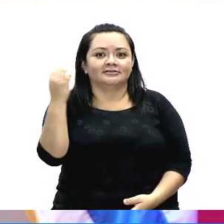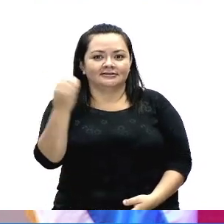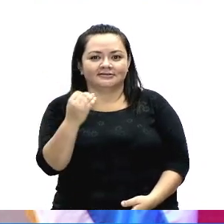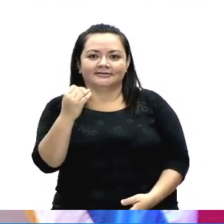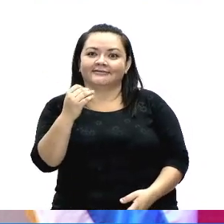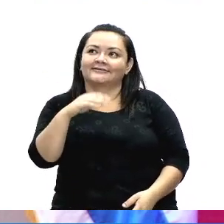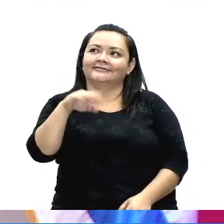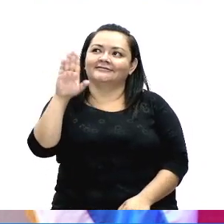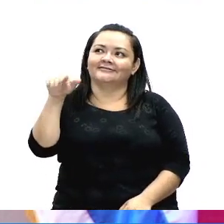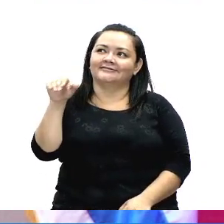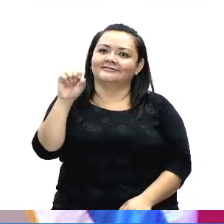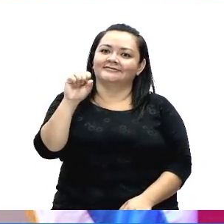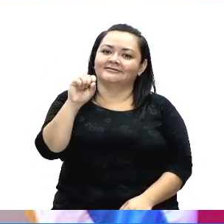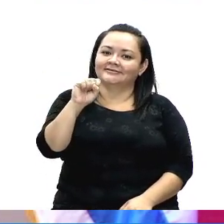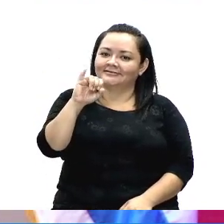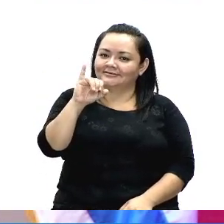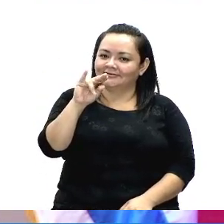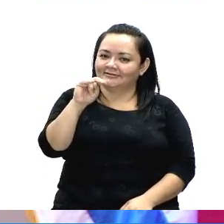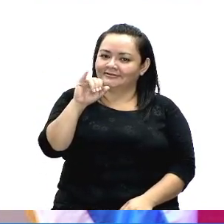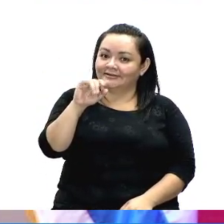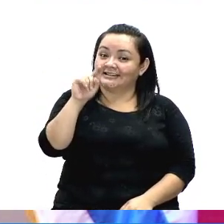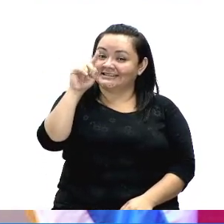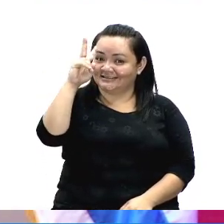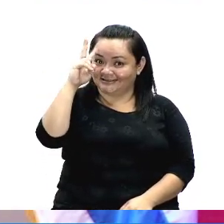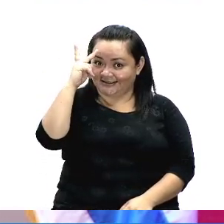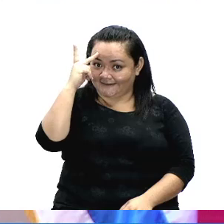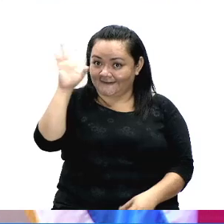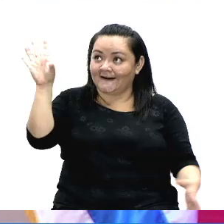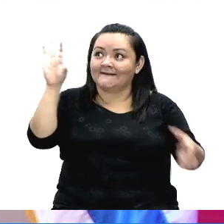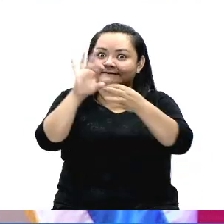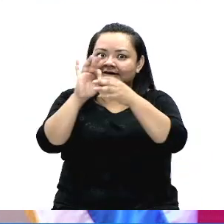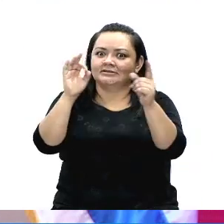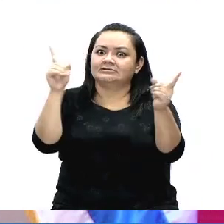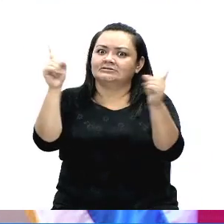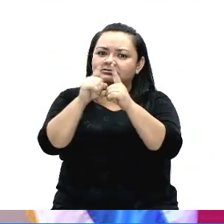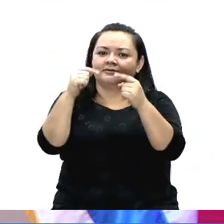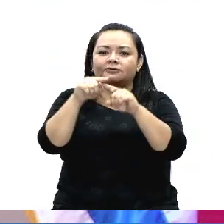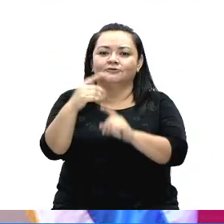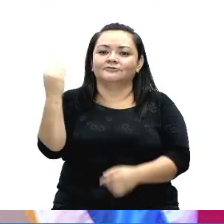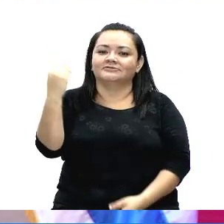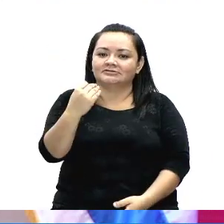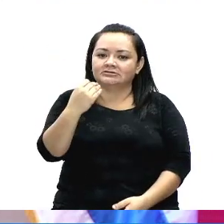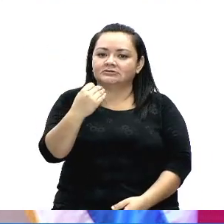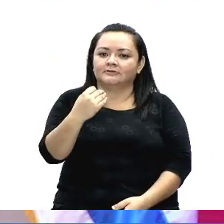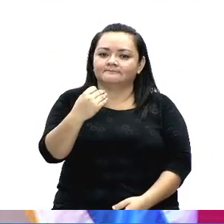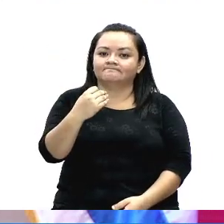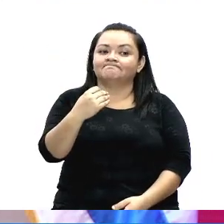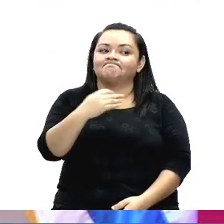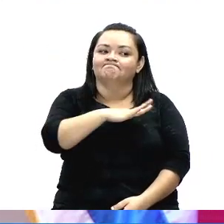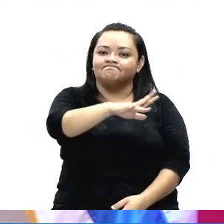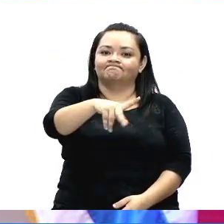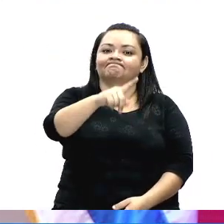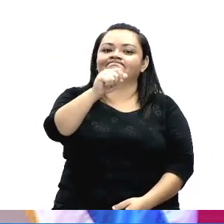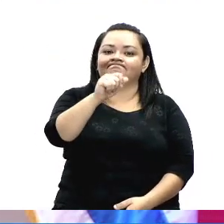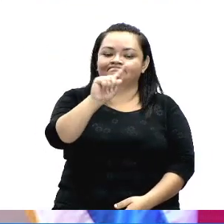sinaí quiere llevarte esa comunión pero vas a tener que echarte el desierto